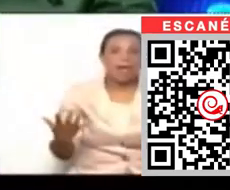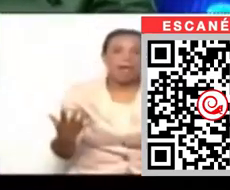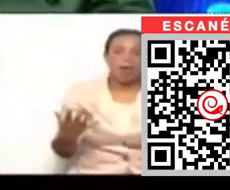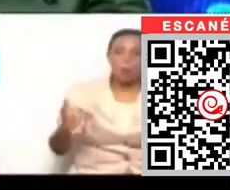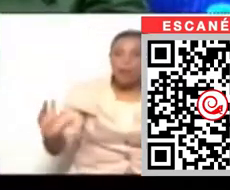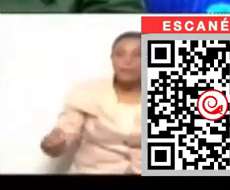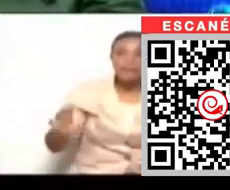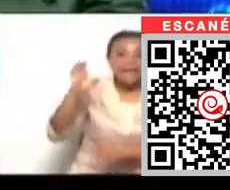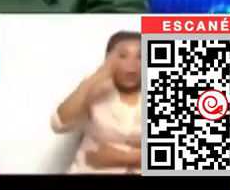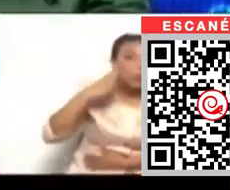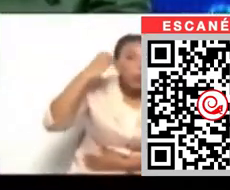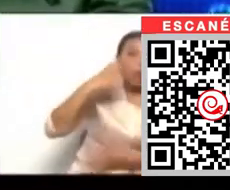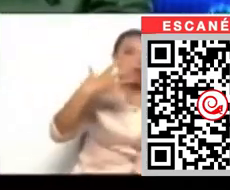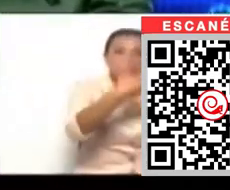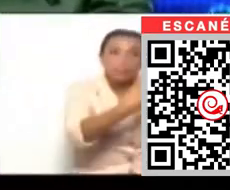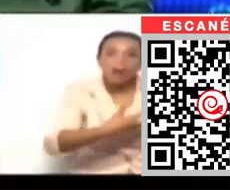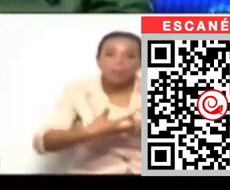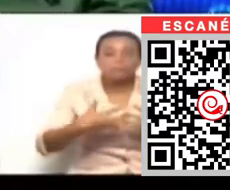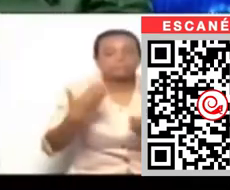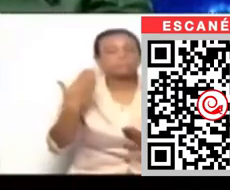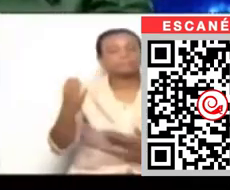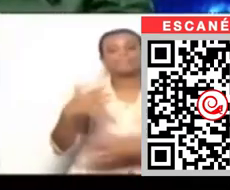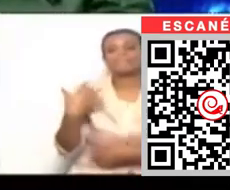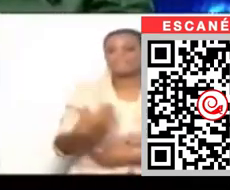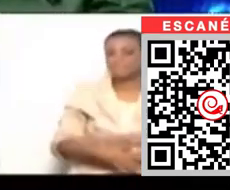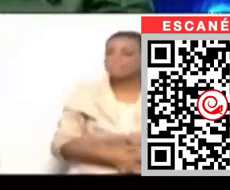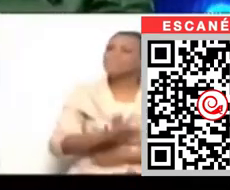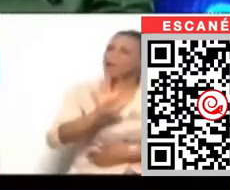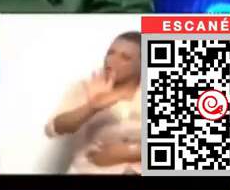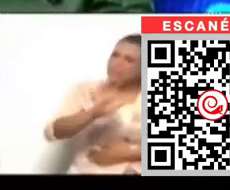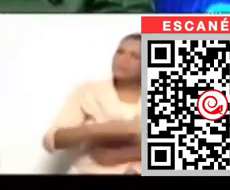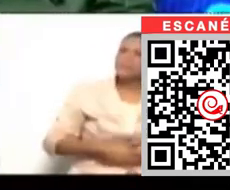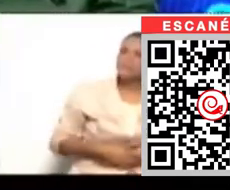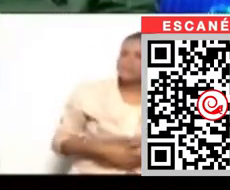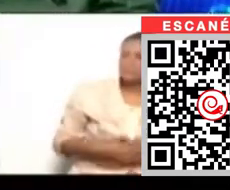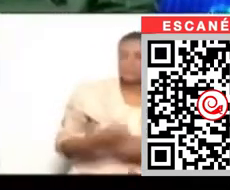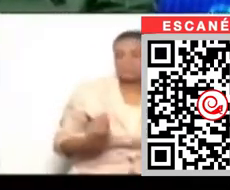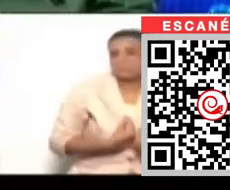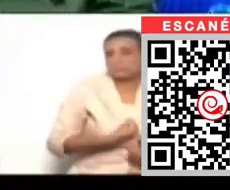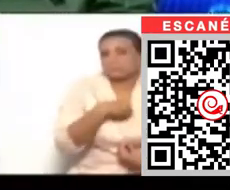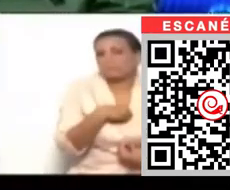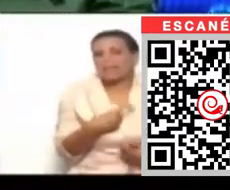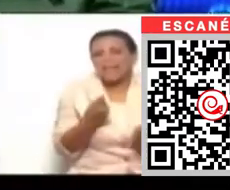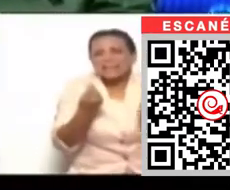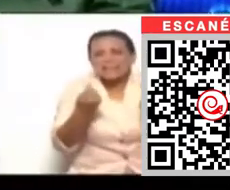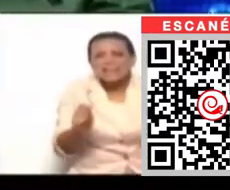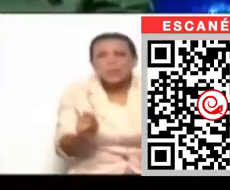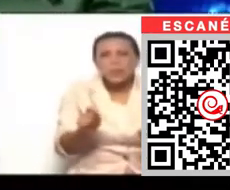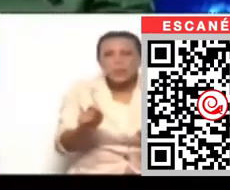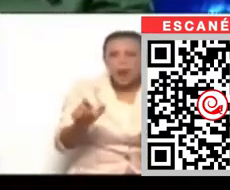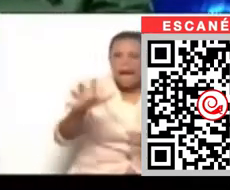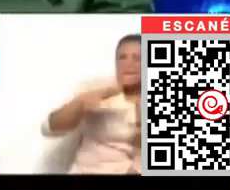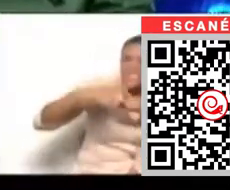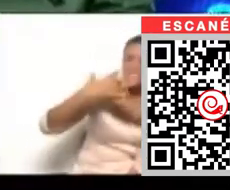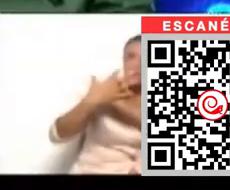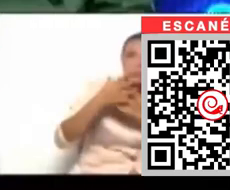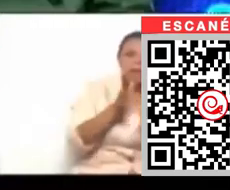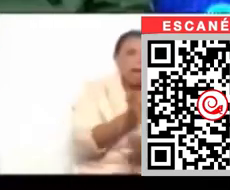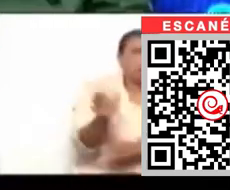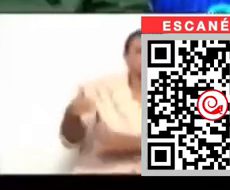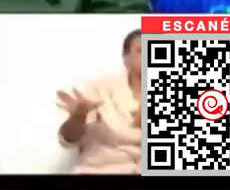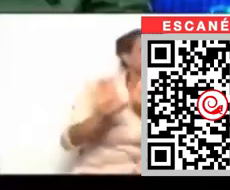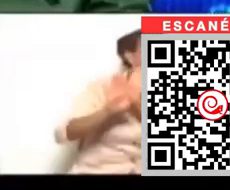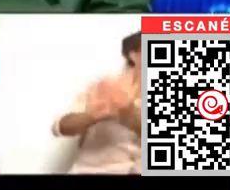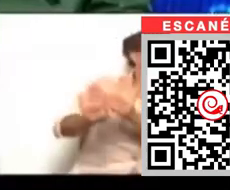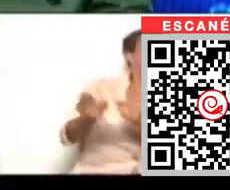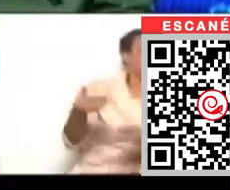prensa europea y estadounidense. Es así, y además tratan de desviar la